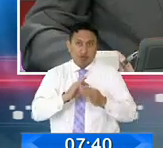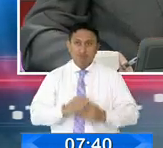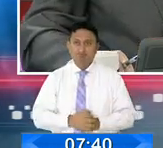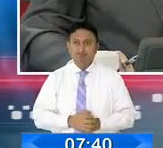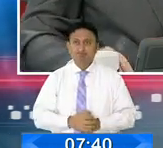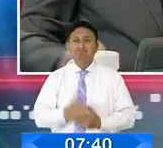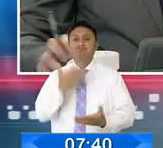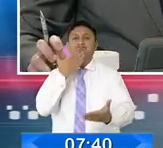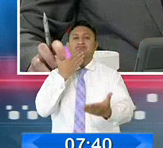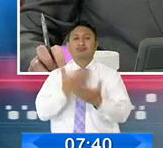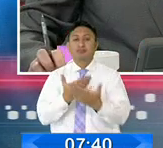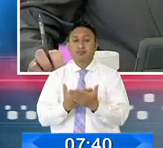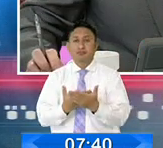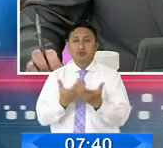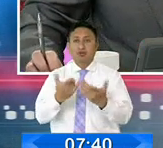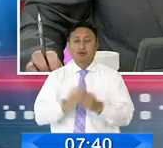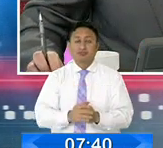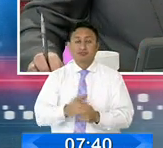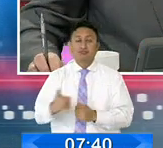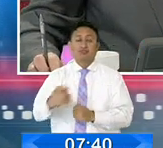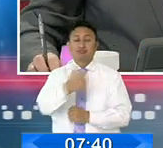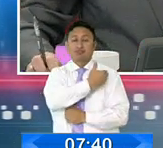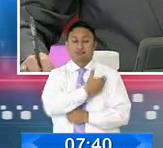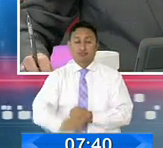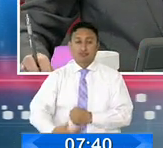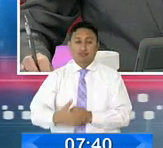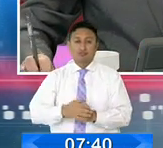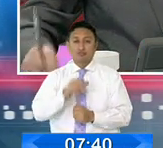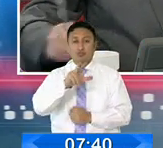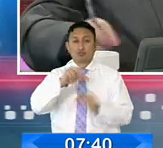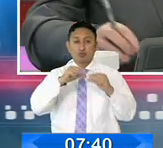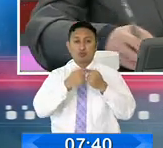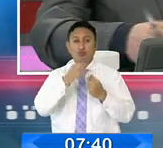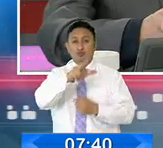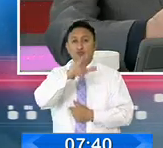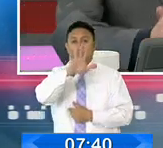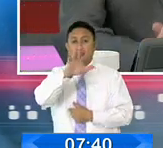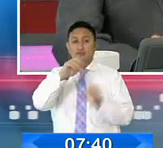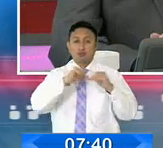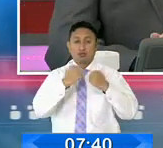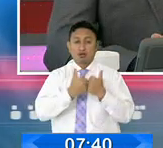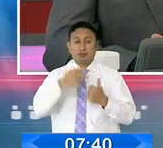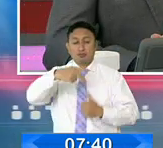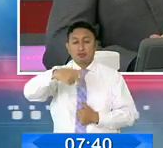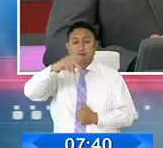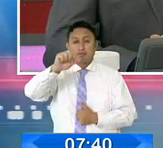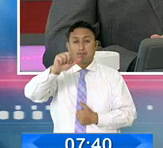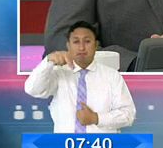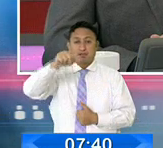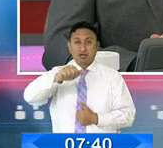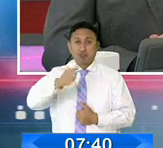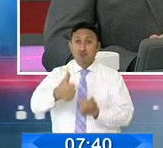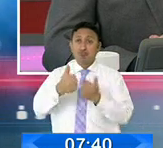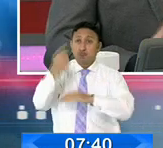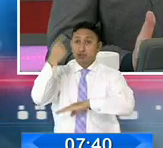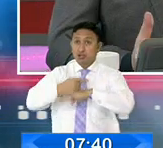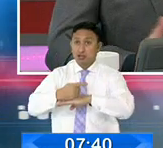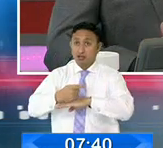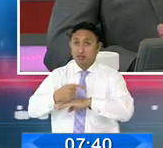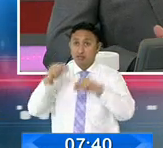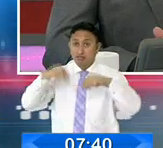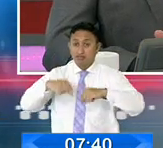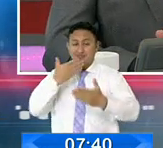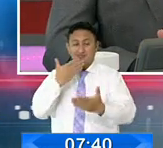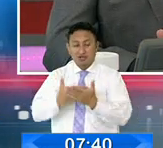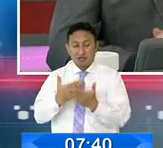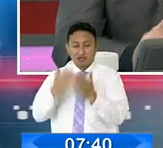Muy bien, muchísimas gracias a la precandidata de Alianza País, la asambleísta Jimena Peña. Que tenga un gran día, asambleísta, y